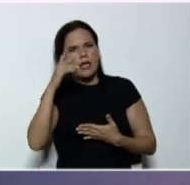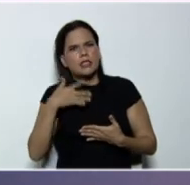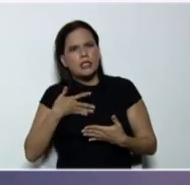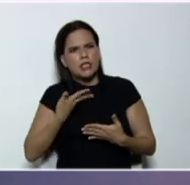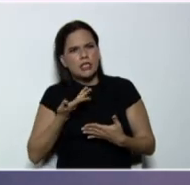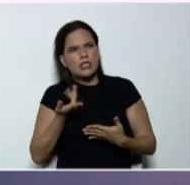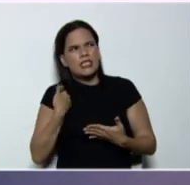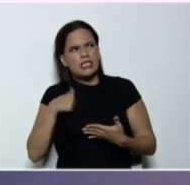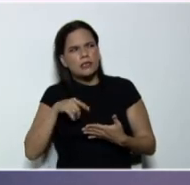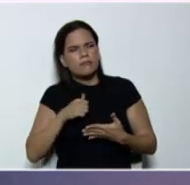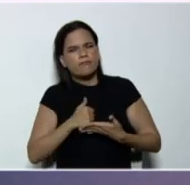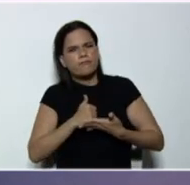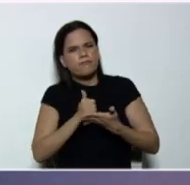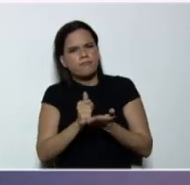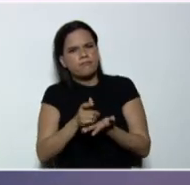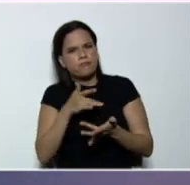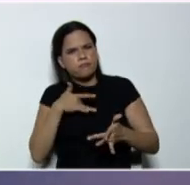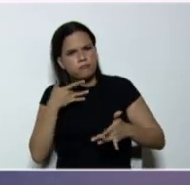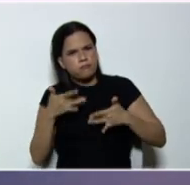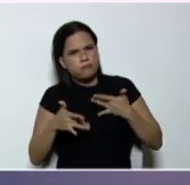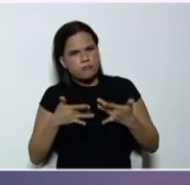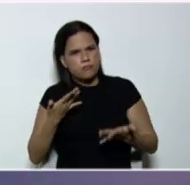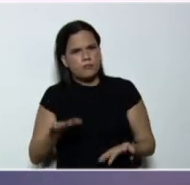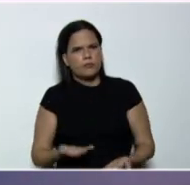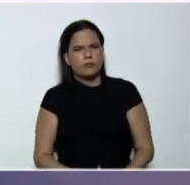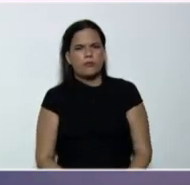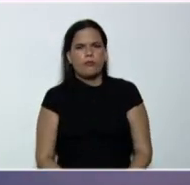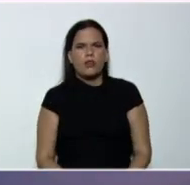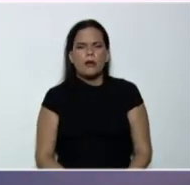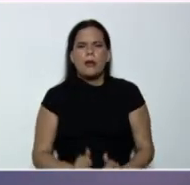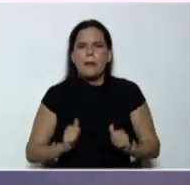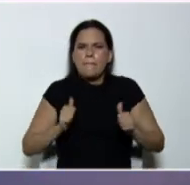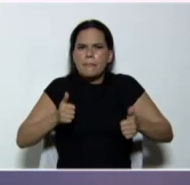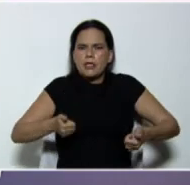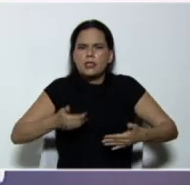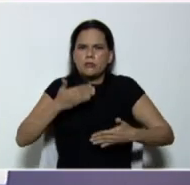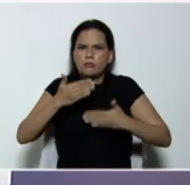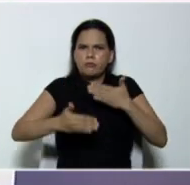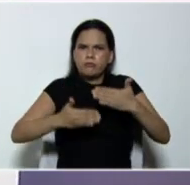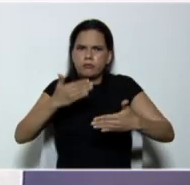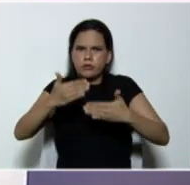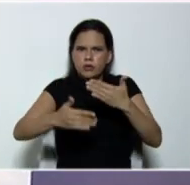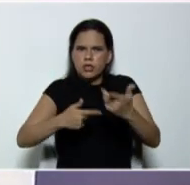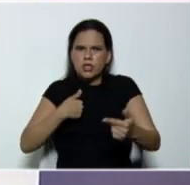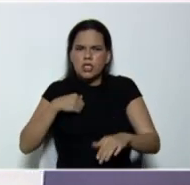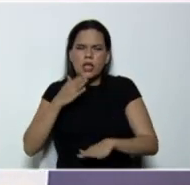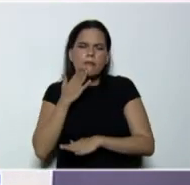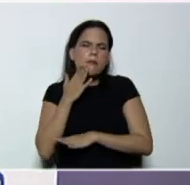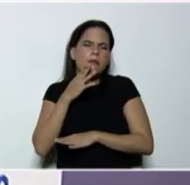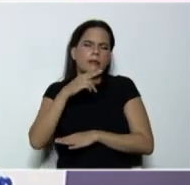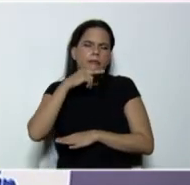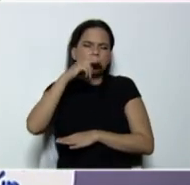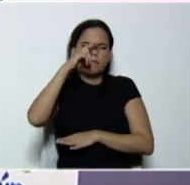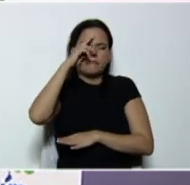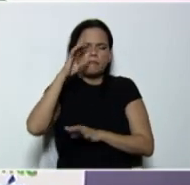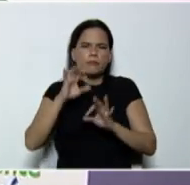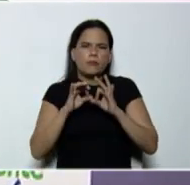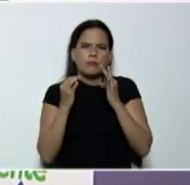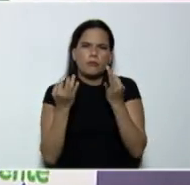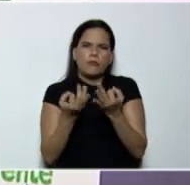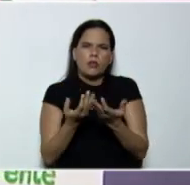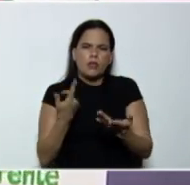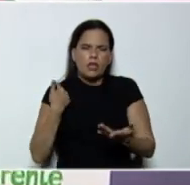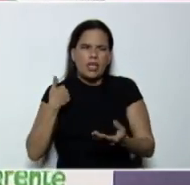propiciar esas actividades. En consecuencia, para iniciar los procesos de rasgado, la mamá, el papá o la persona, el familiar que